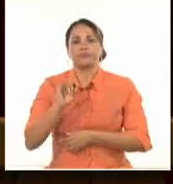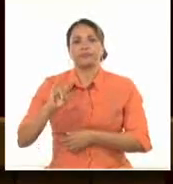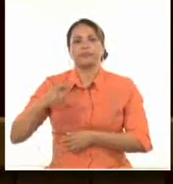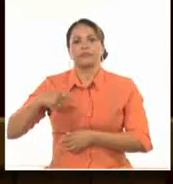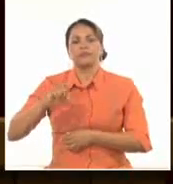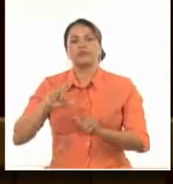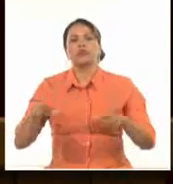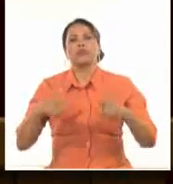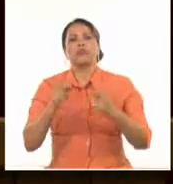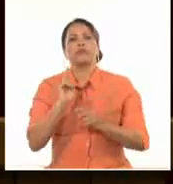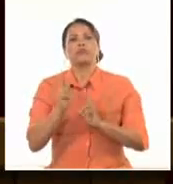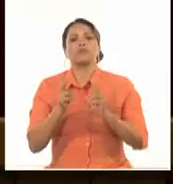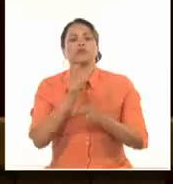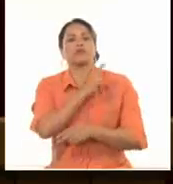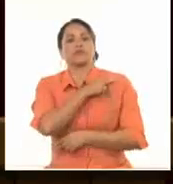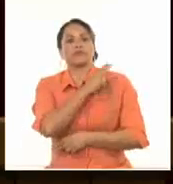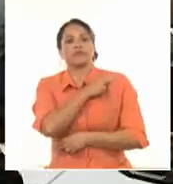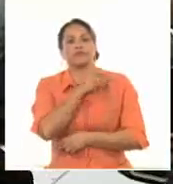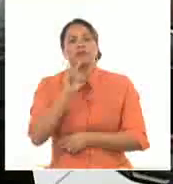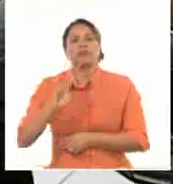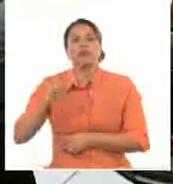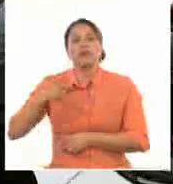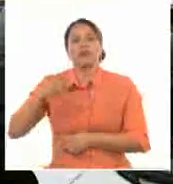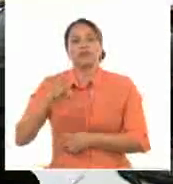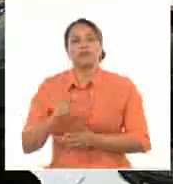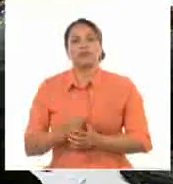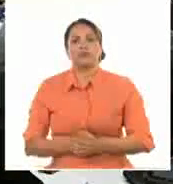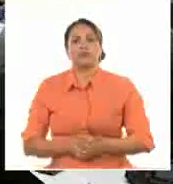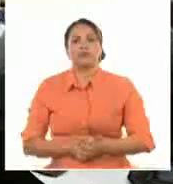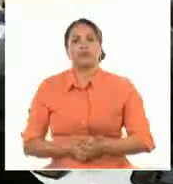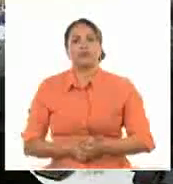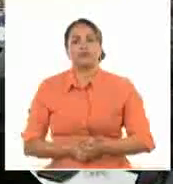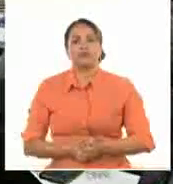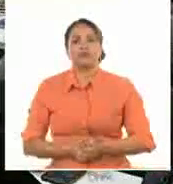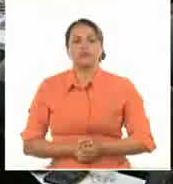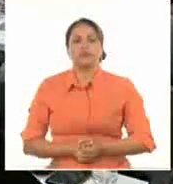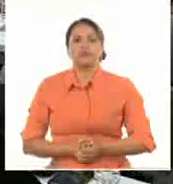de dirección en la Unión de Jóvenes Comunistas en otras épocas.